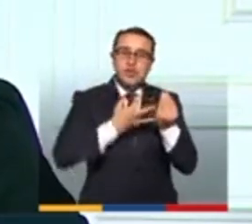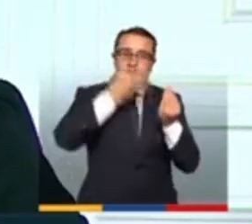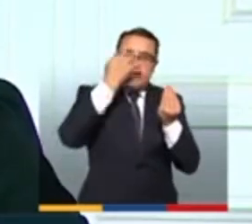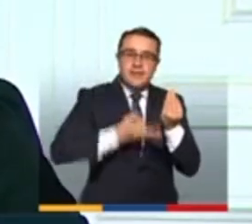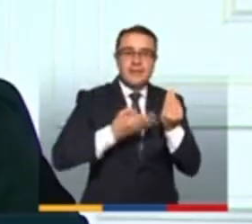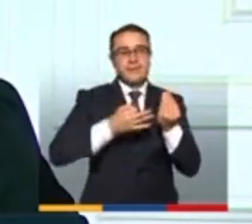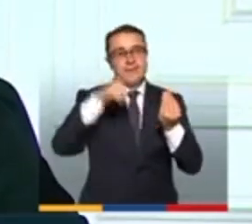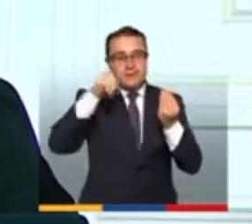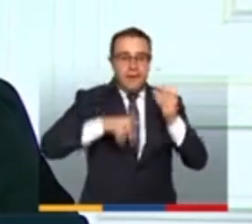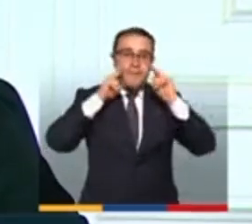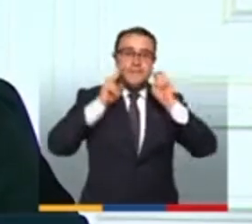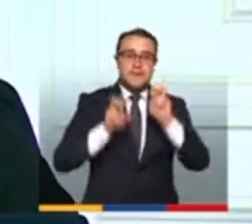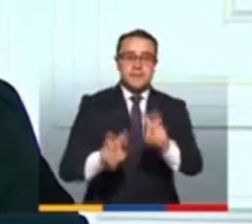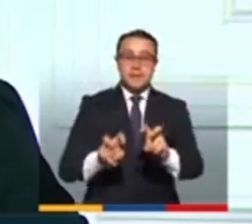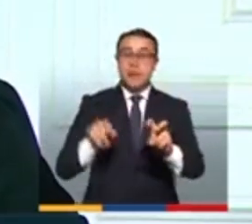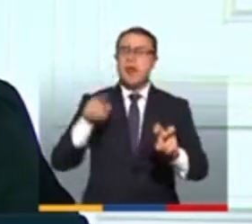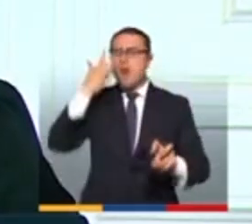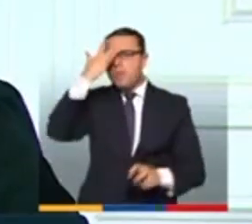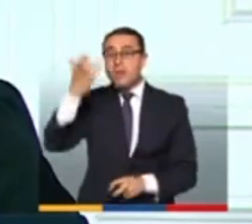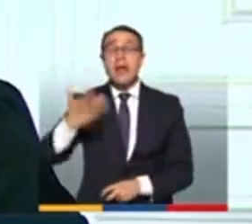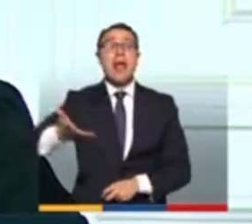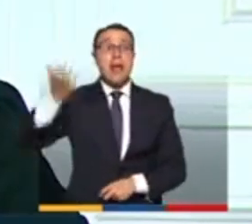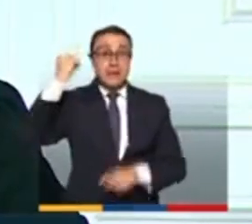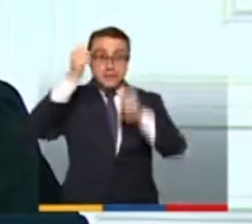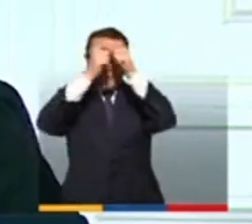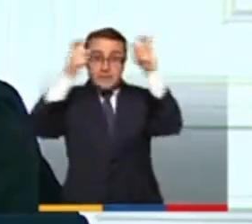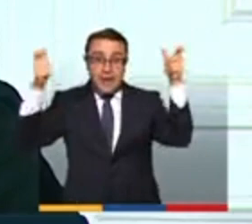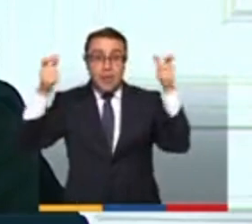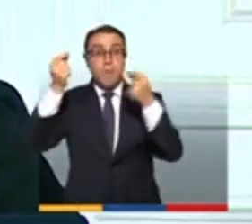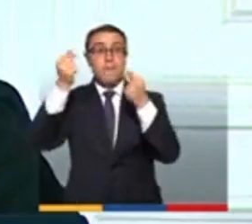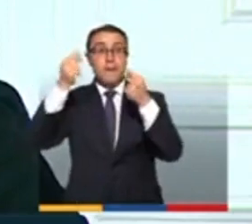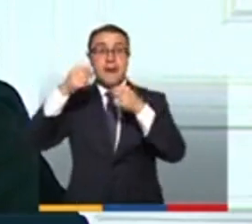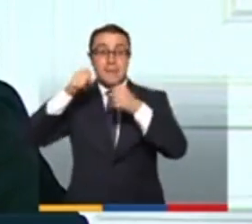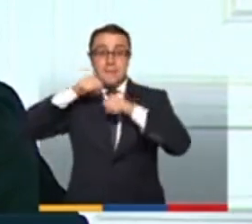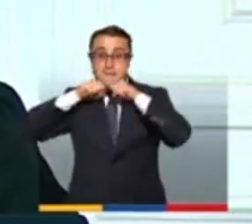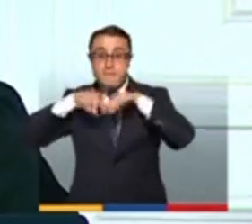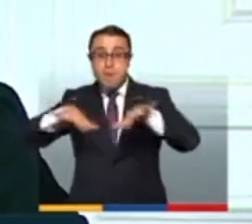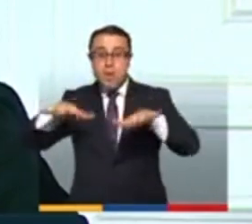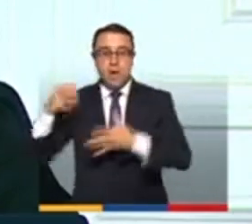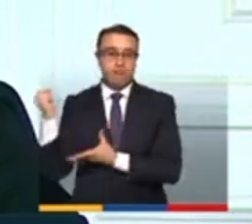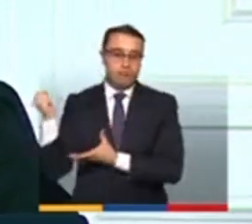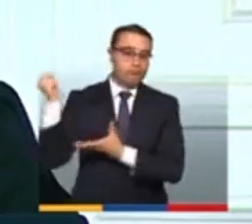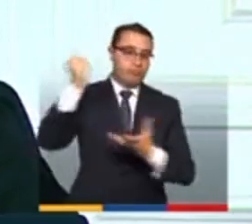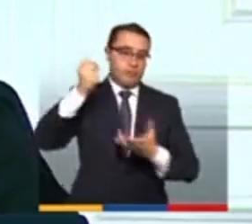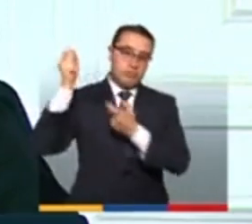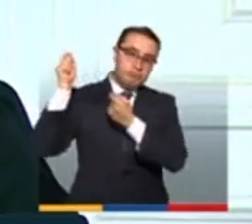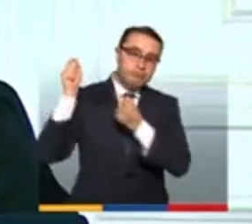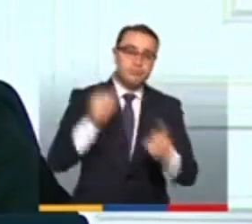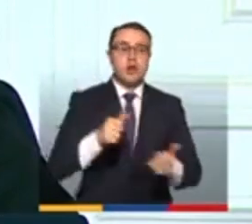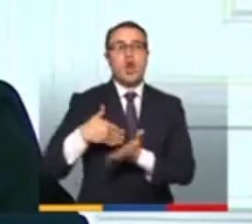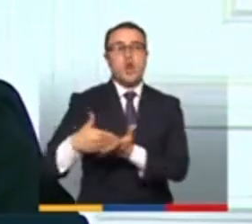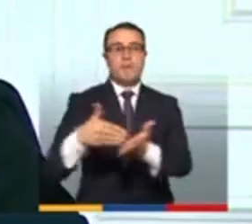públicas, compradas con dineros públicos. ¿Quién se quedó con ellas?